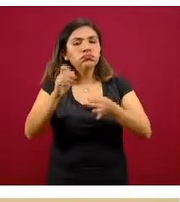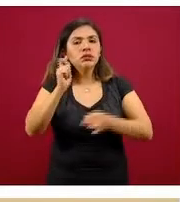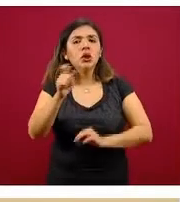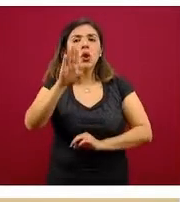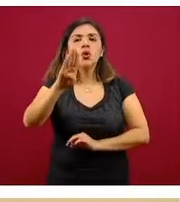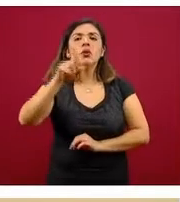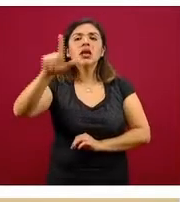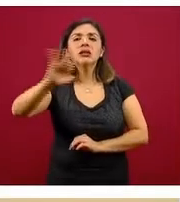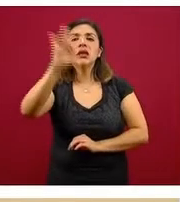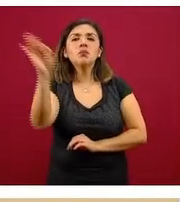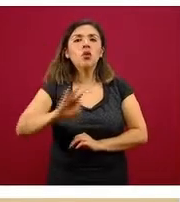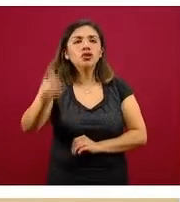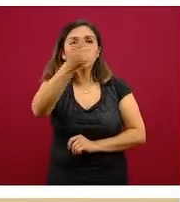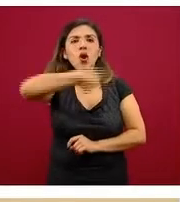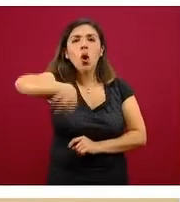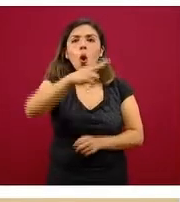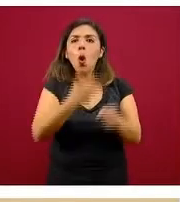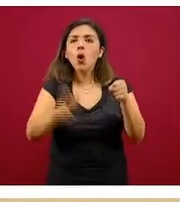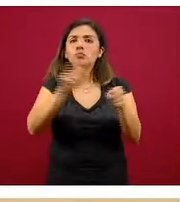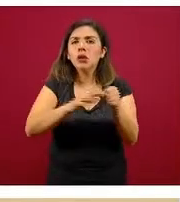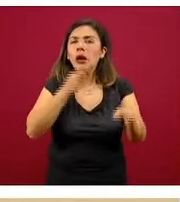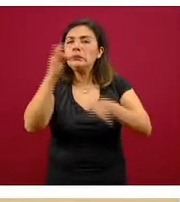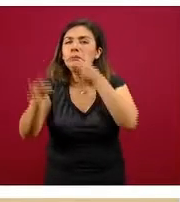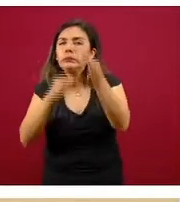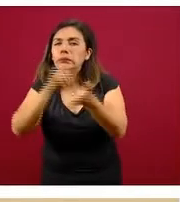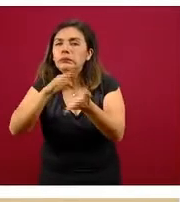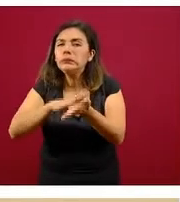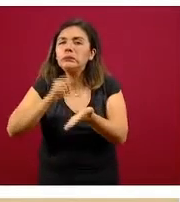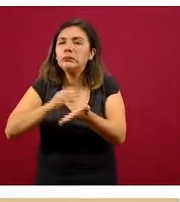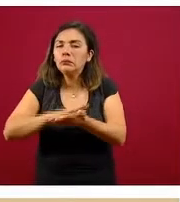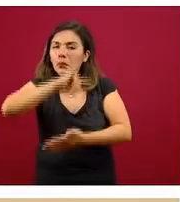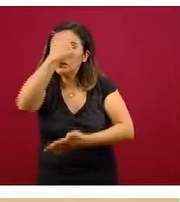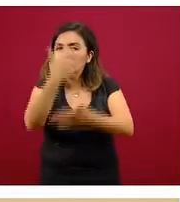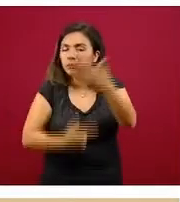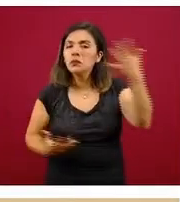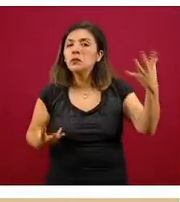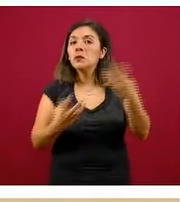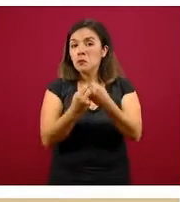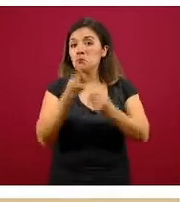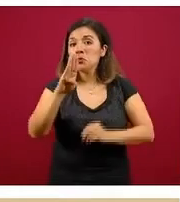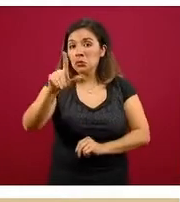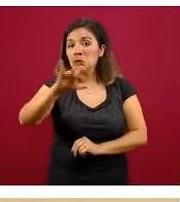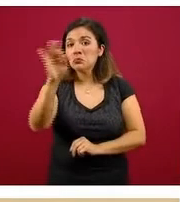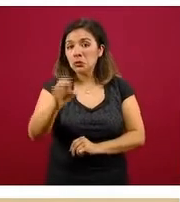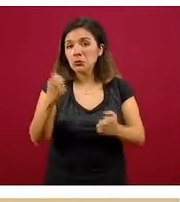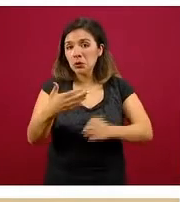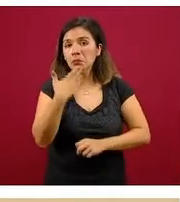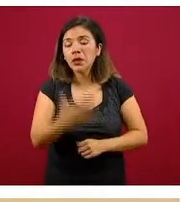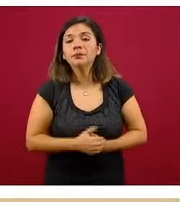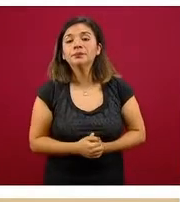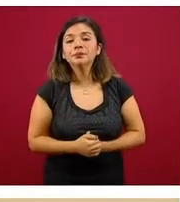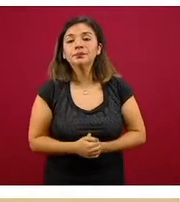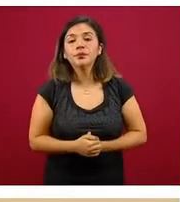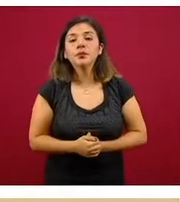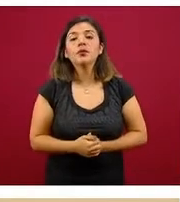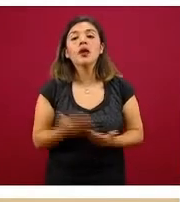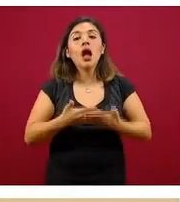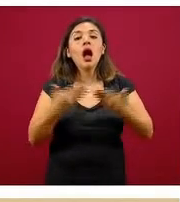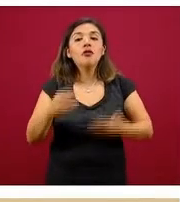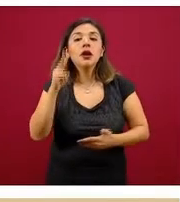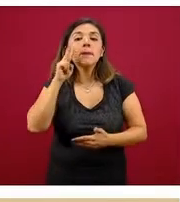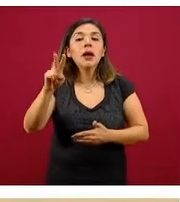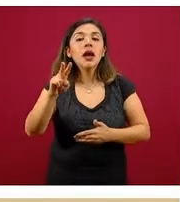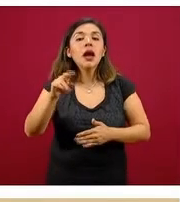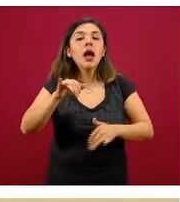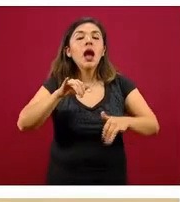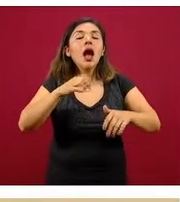fue del 97% de todas las unidades COVID que pueden emitir esta información. Veamos cómo se distribuye en las